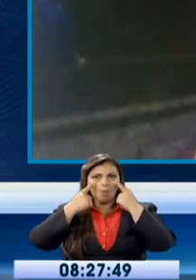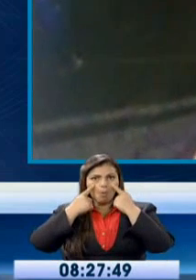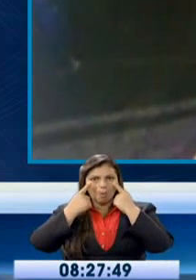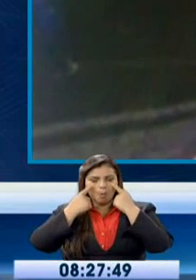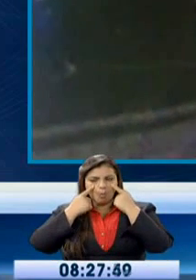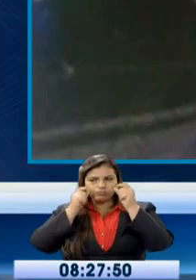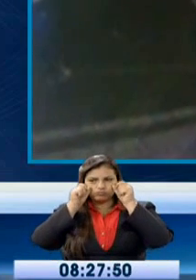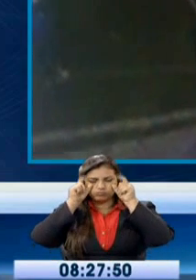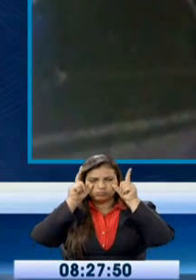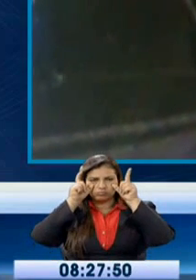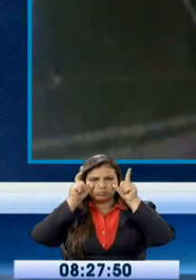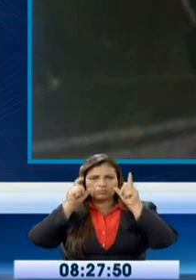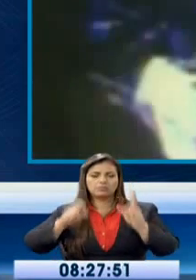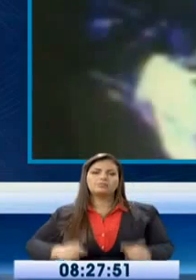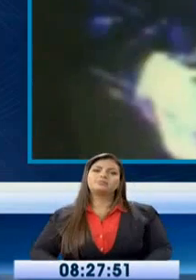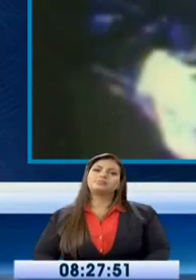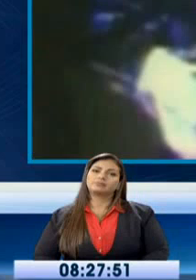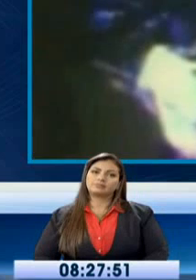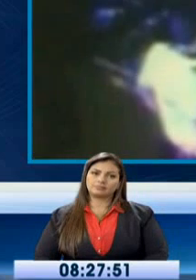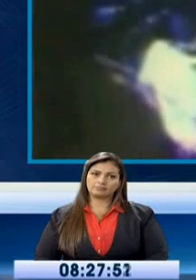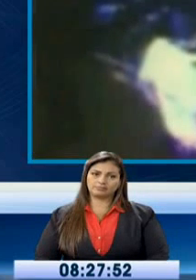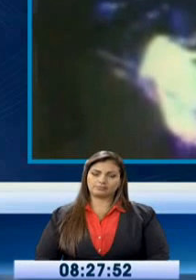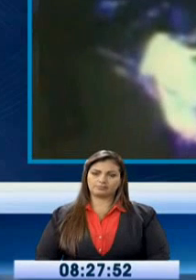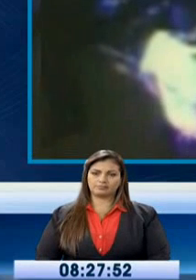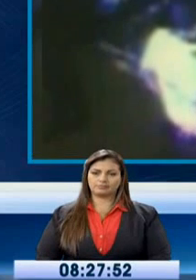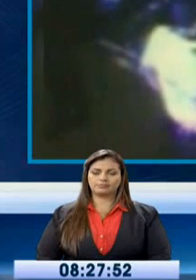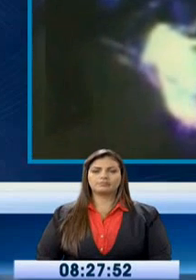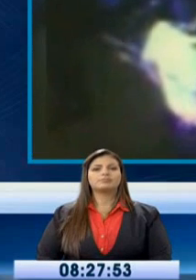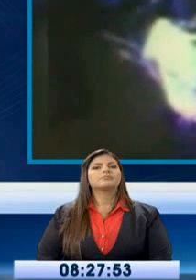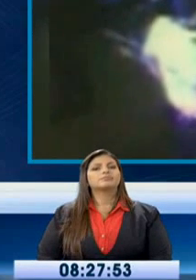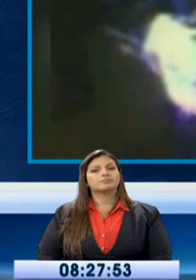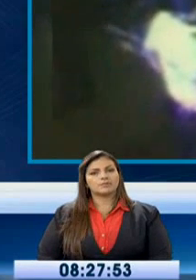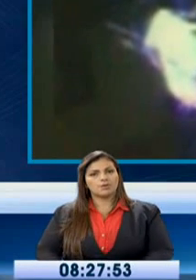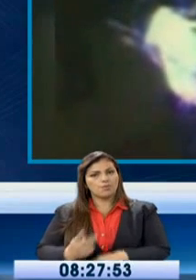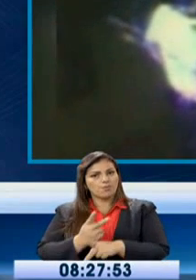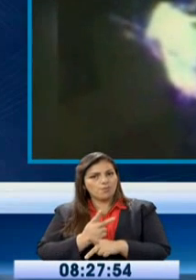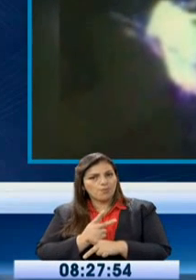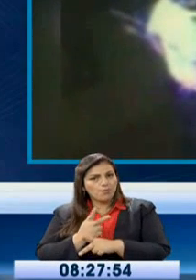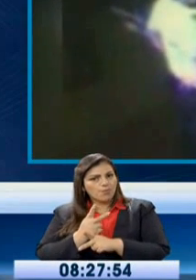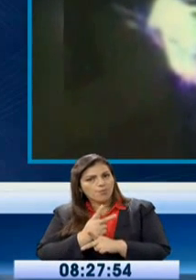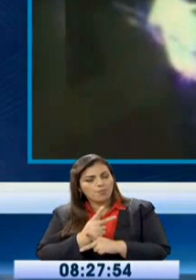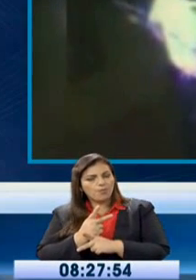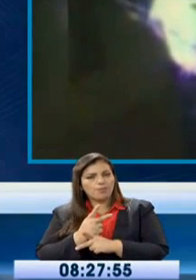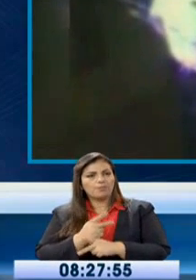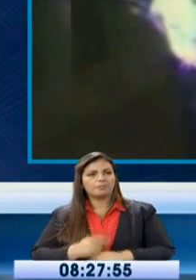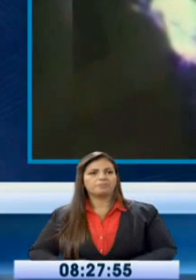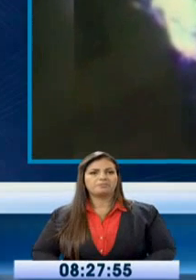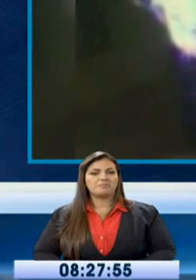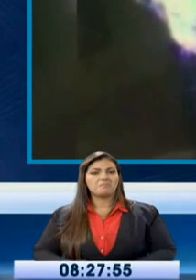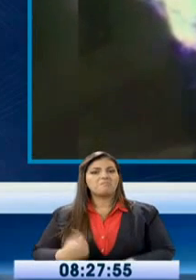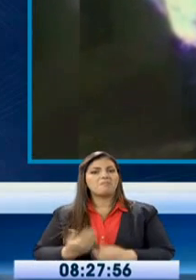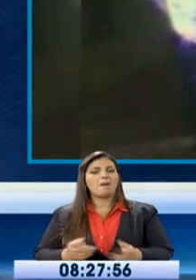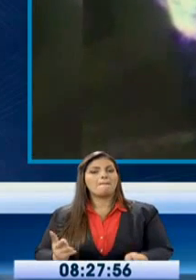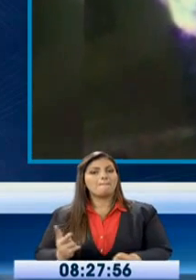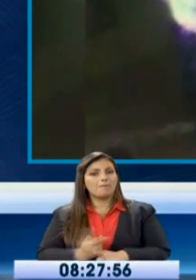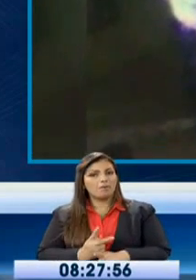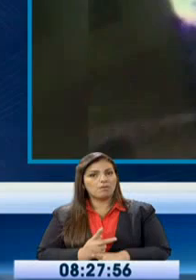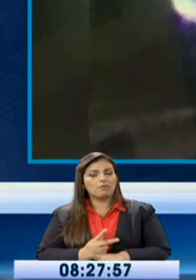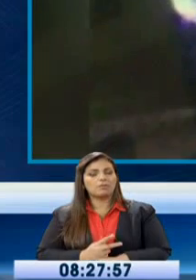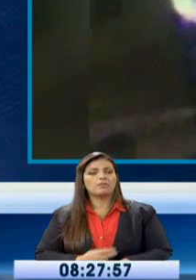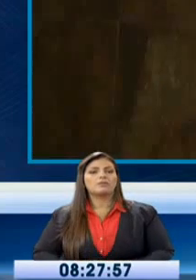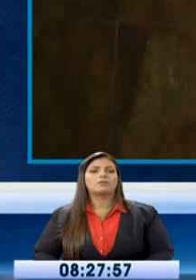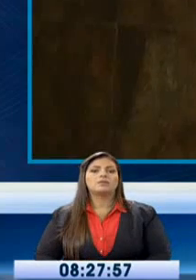bien puede ser lo que antecede a algo mucho peor. Bueno, no es la primera vez que ya se han